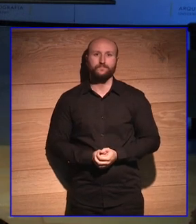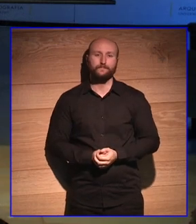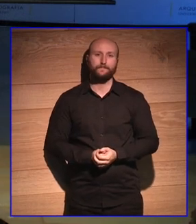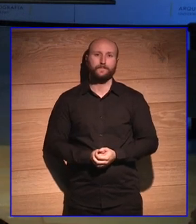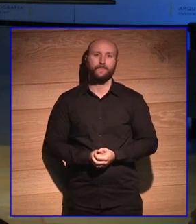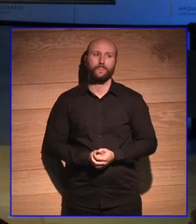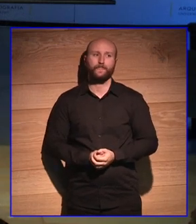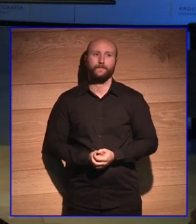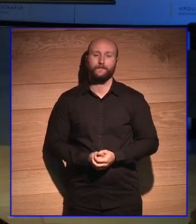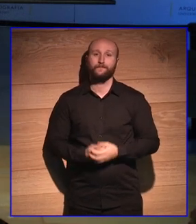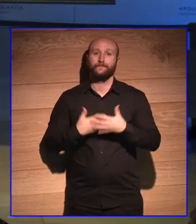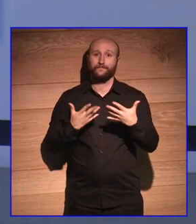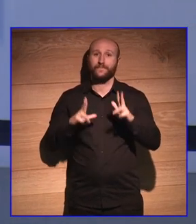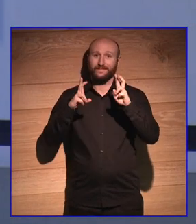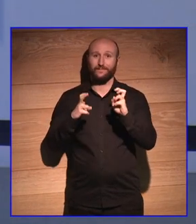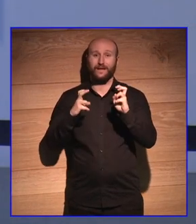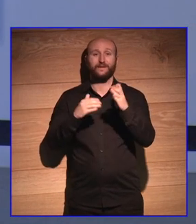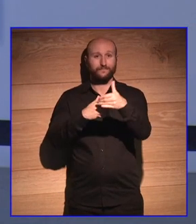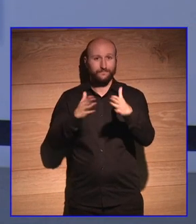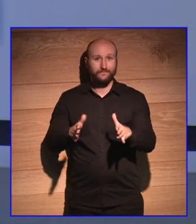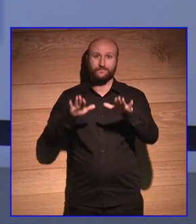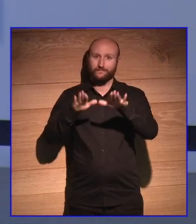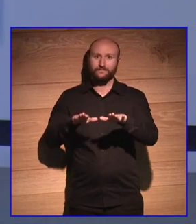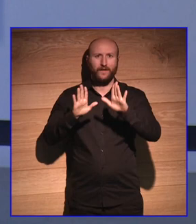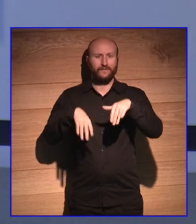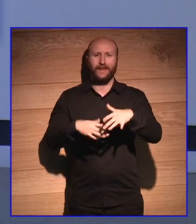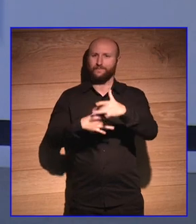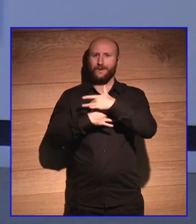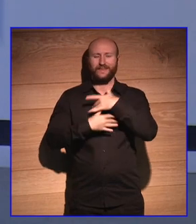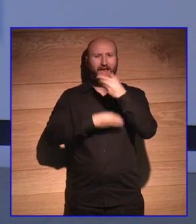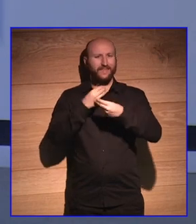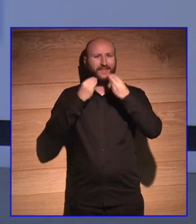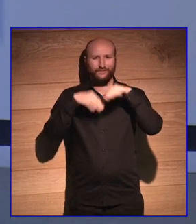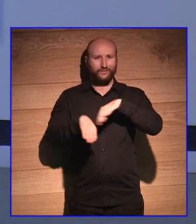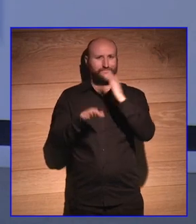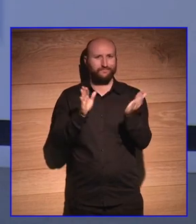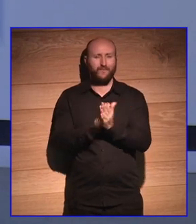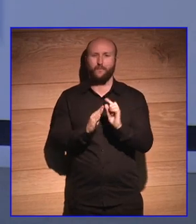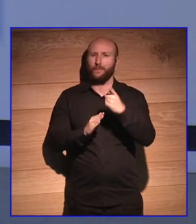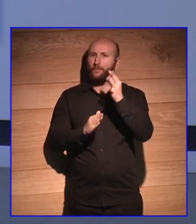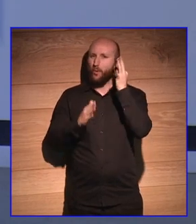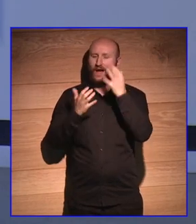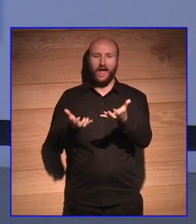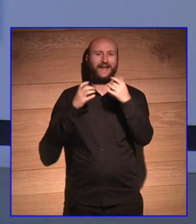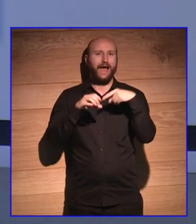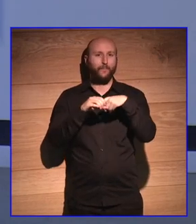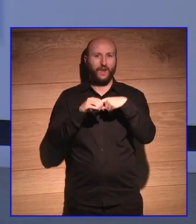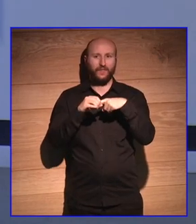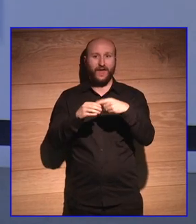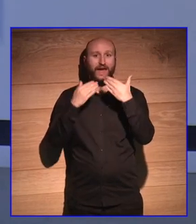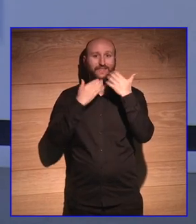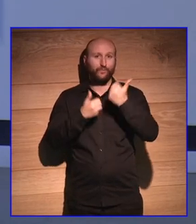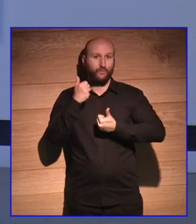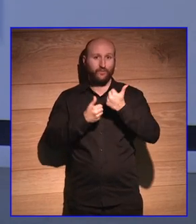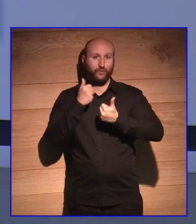con esta resolución de las pensiones maría de pablos hacía historia era la primera mujer en ganar una plaza de la academia de españa en roma por oposición